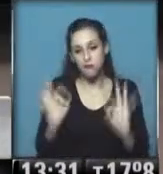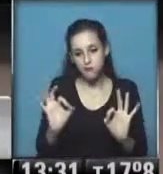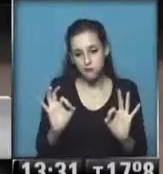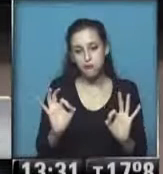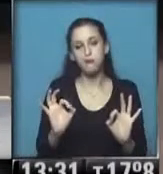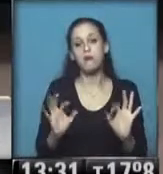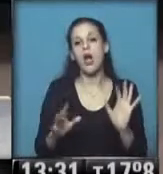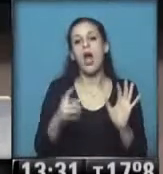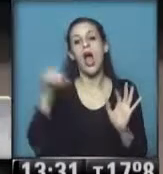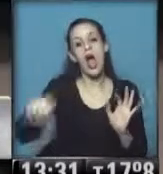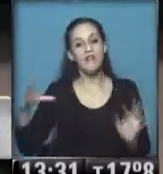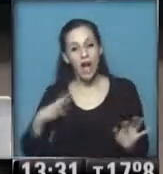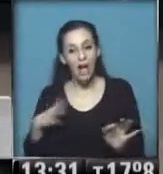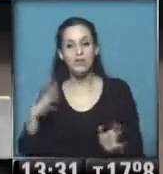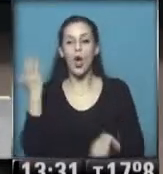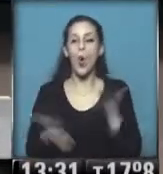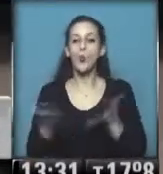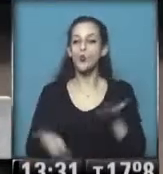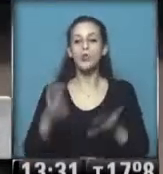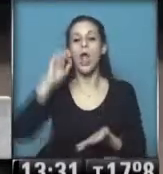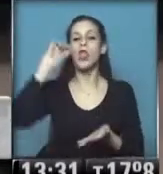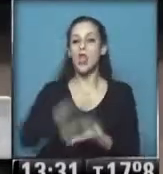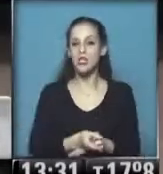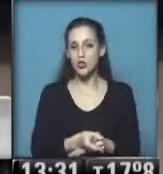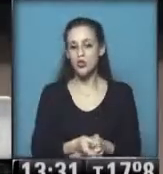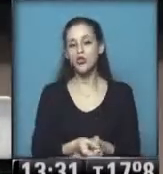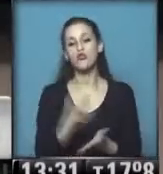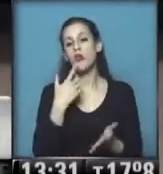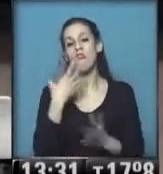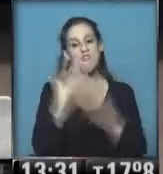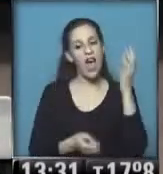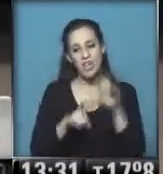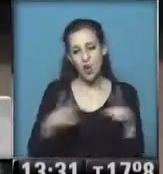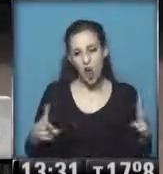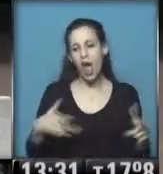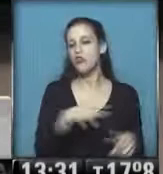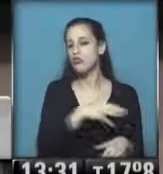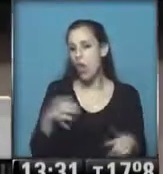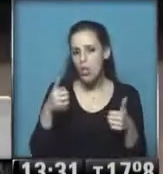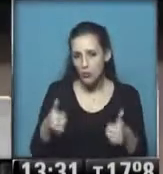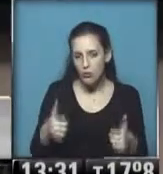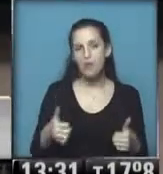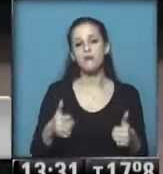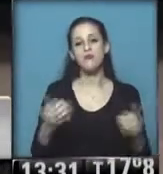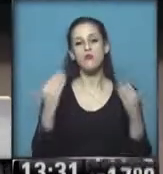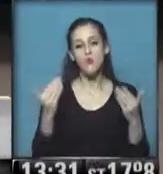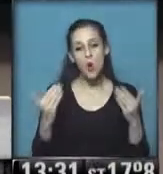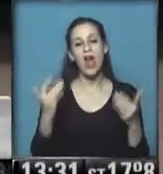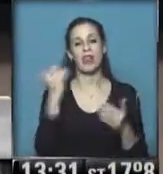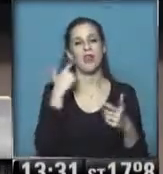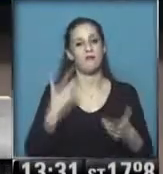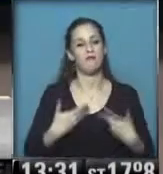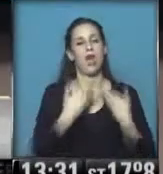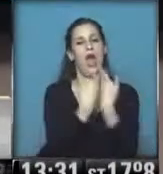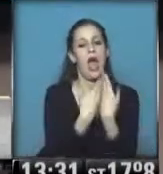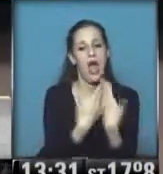poder habilitarlo estamos esperando que la justicia Determine que no hay ningún tipo de irregularidad cosa que nosotros ya demostramos y probamos en todas las presentaciones que hicimos Así